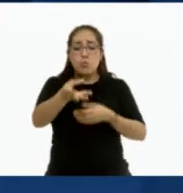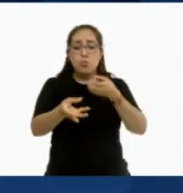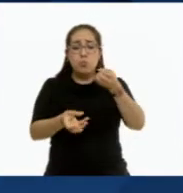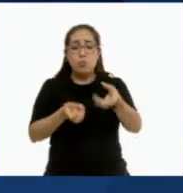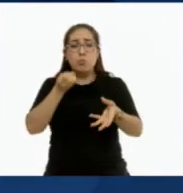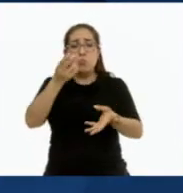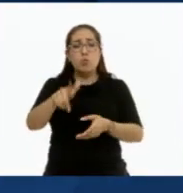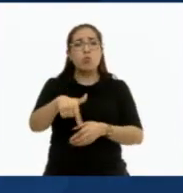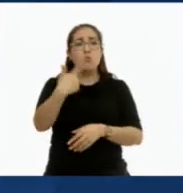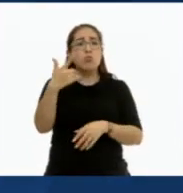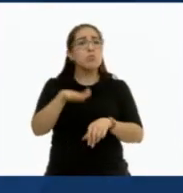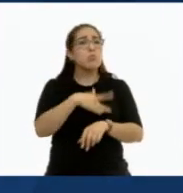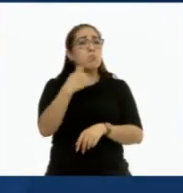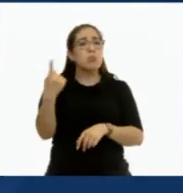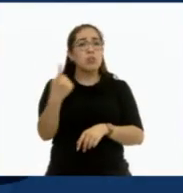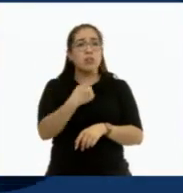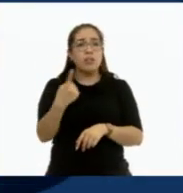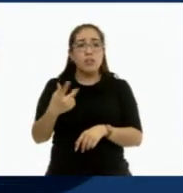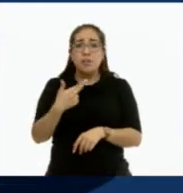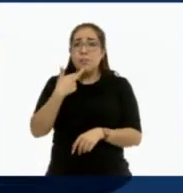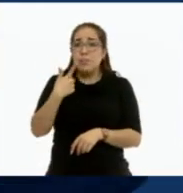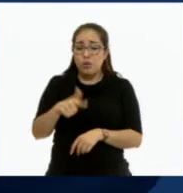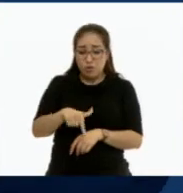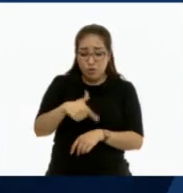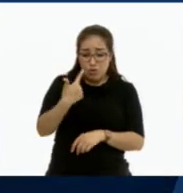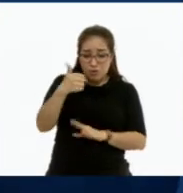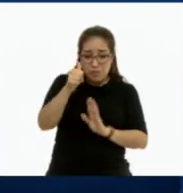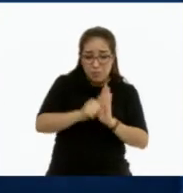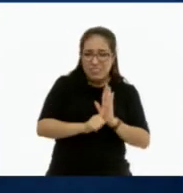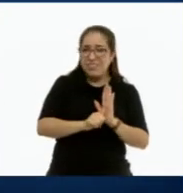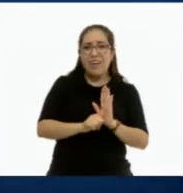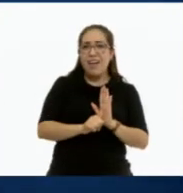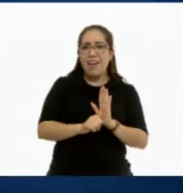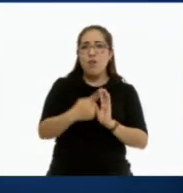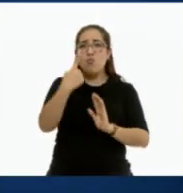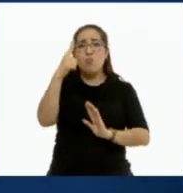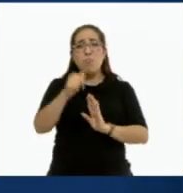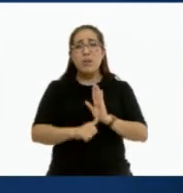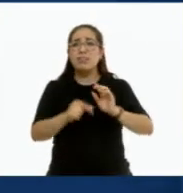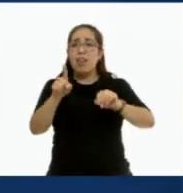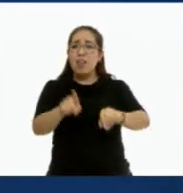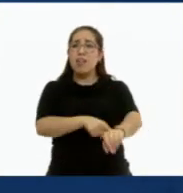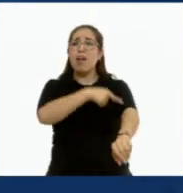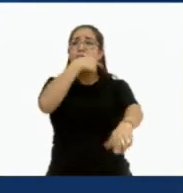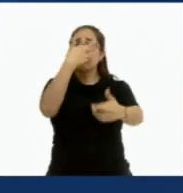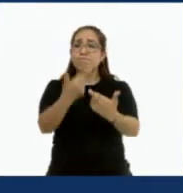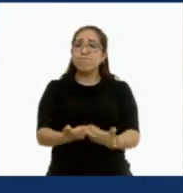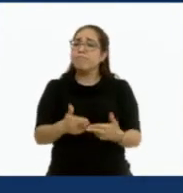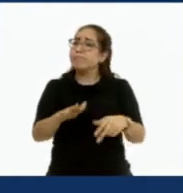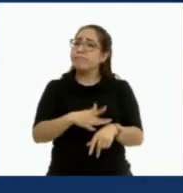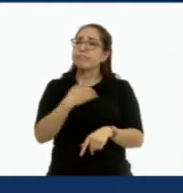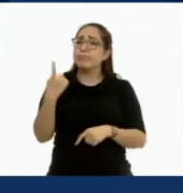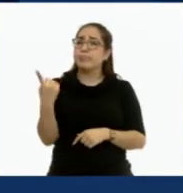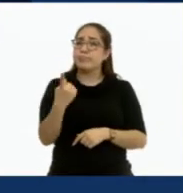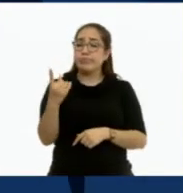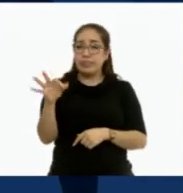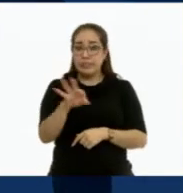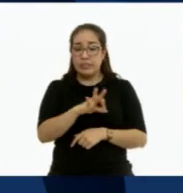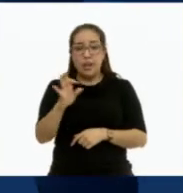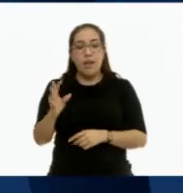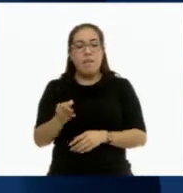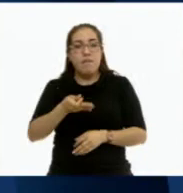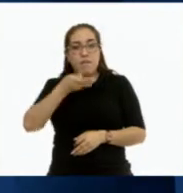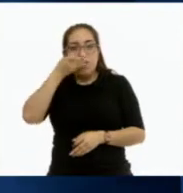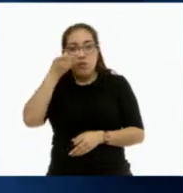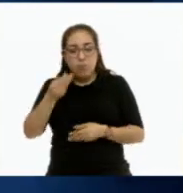dieron extensos meses que duren todo el año? ¿No te engañó la primavera con besos que no florecieron?